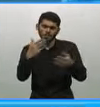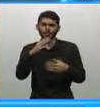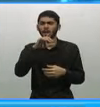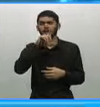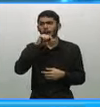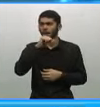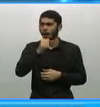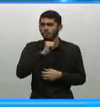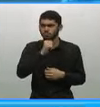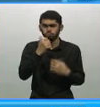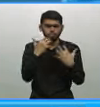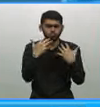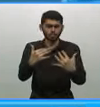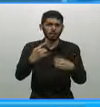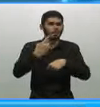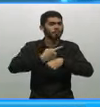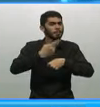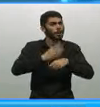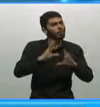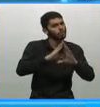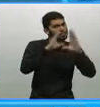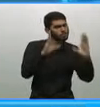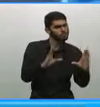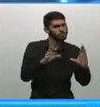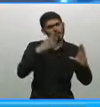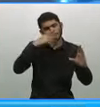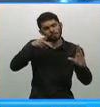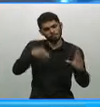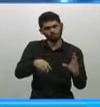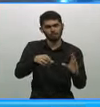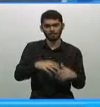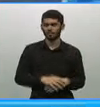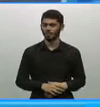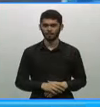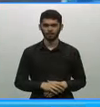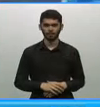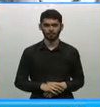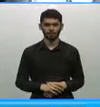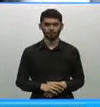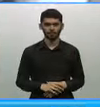escucharlo, las declaraciones. Una primera parte de la conferencia que dio hace un ratito Gerardo el Tata Martino.